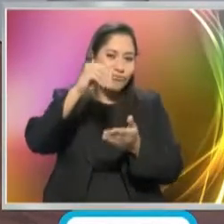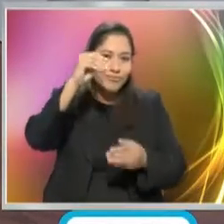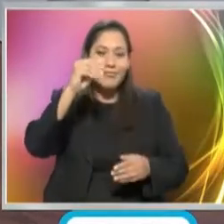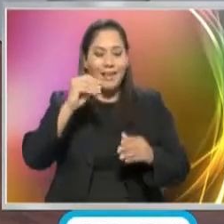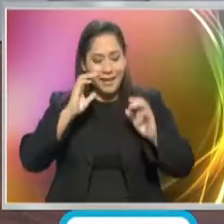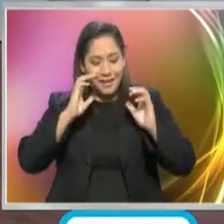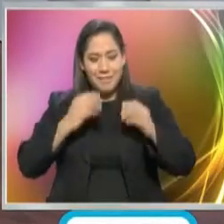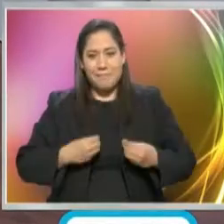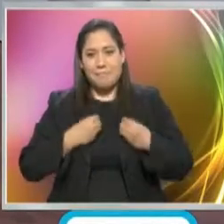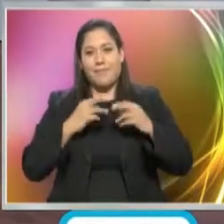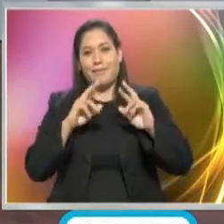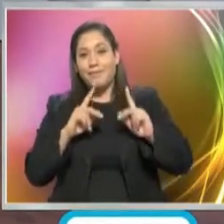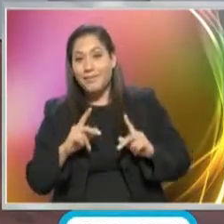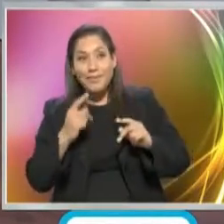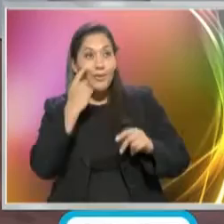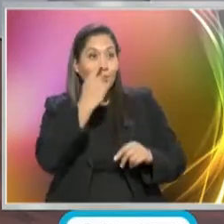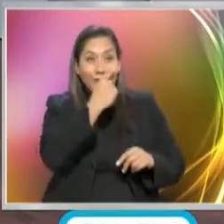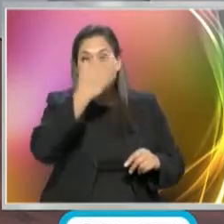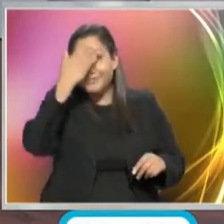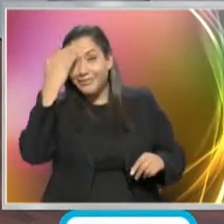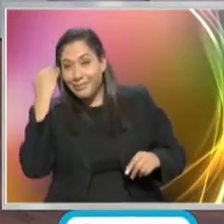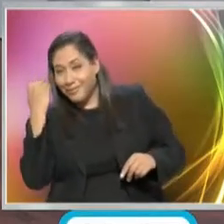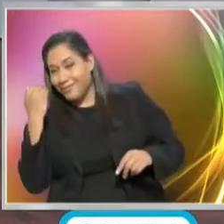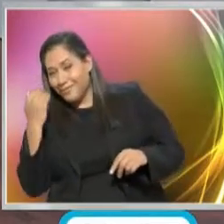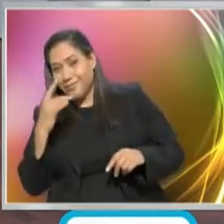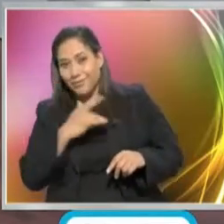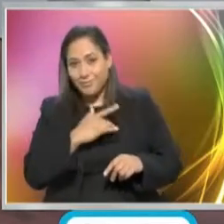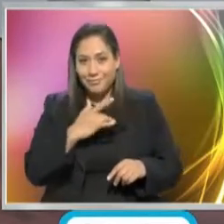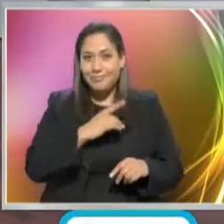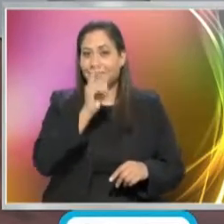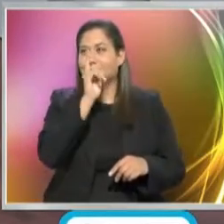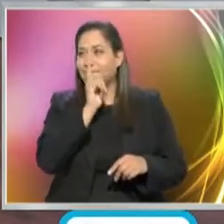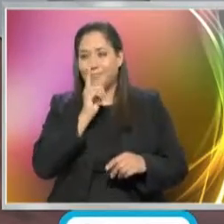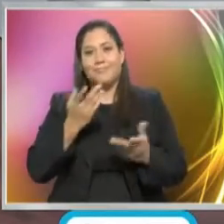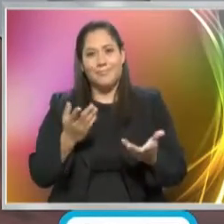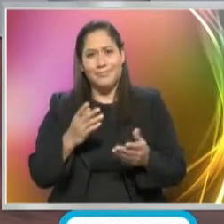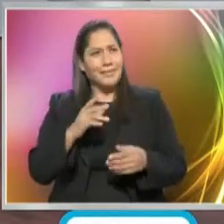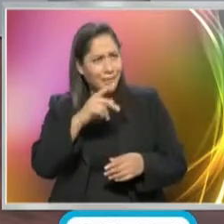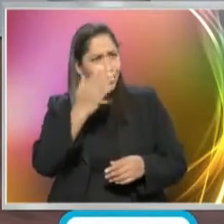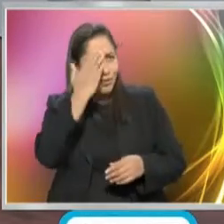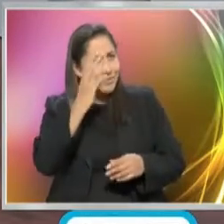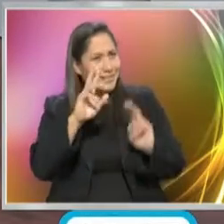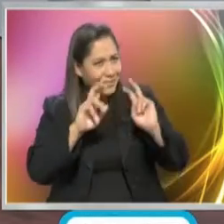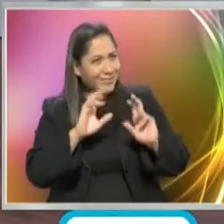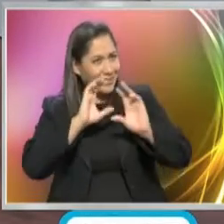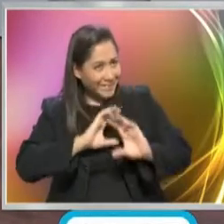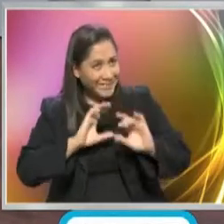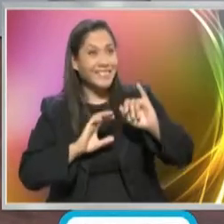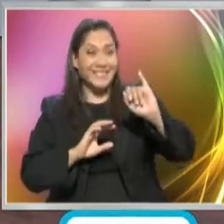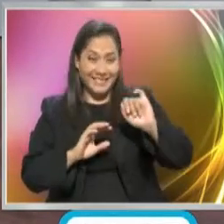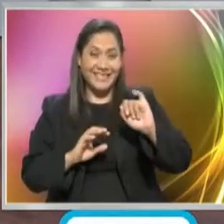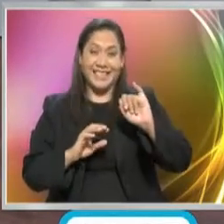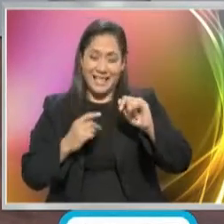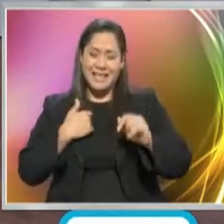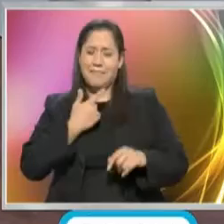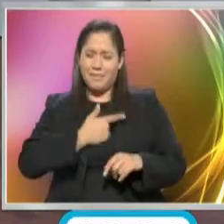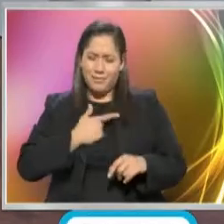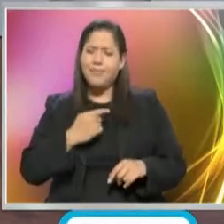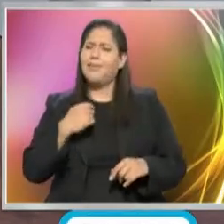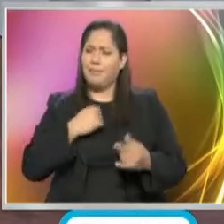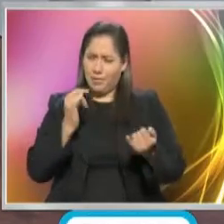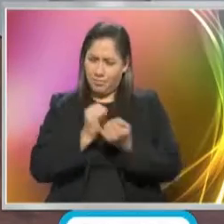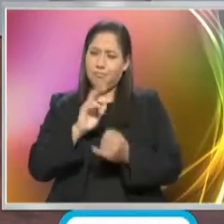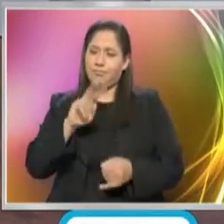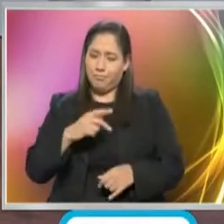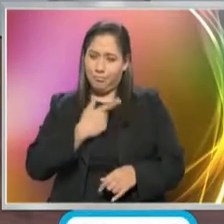quebradiza. Ojos de inocente. ¿Te suenan esos temas? Bueno, pero claro que sí, Sí. me encantan además. ¿A ti no? A mí también,